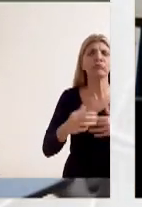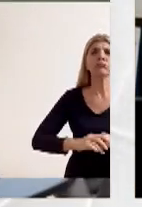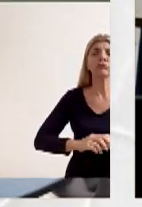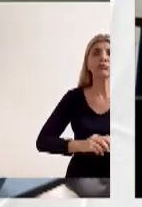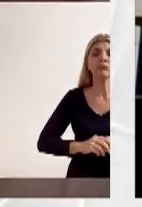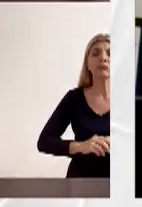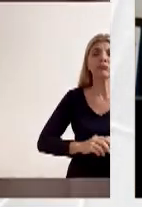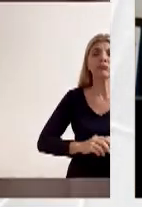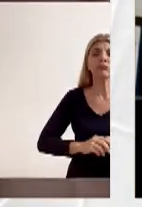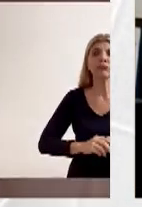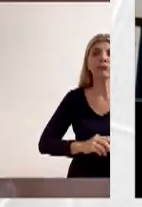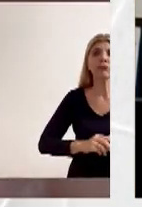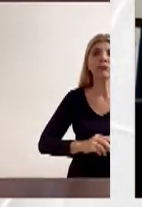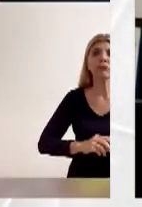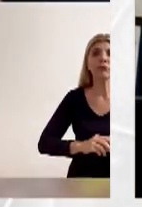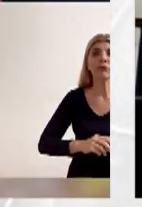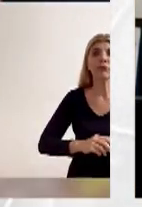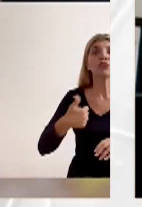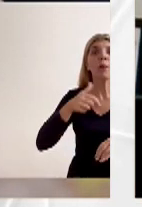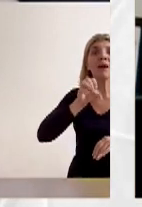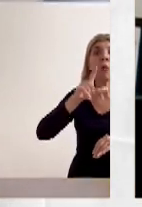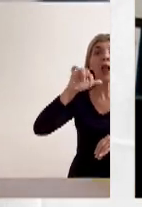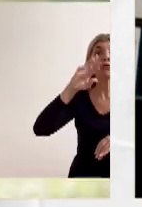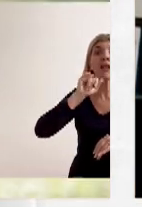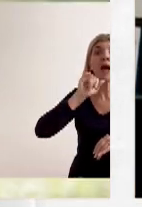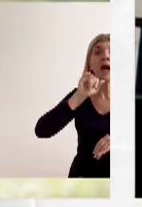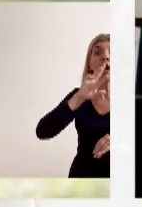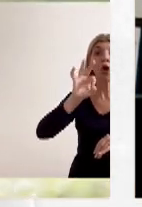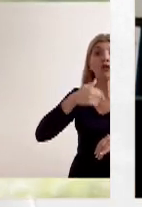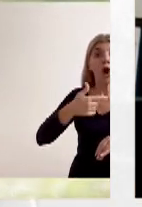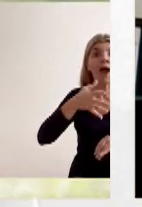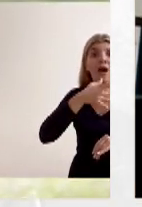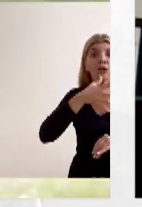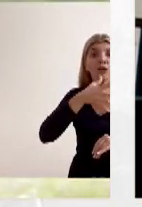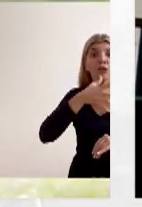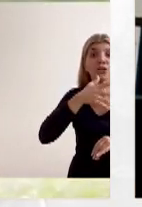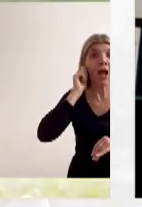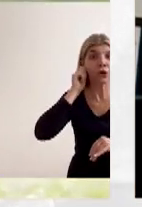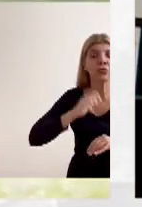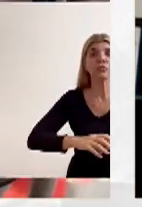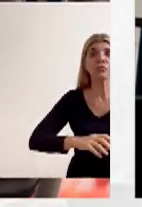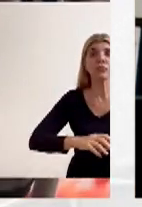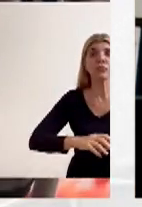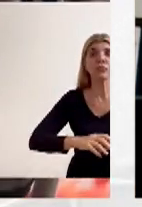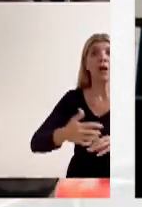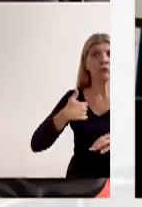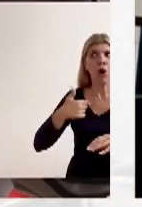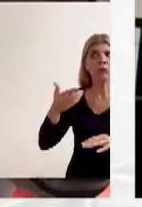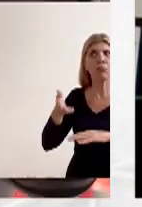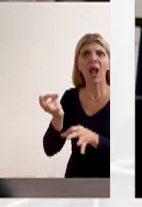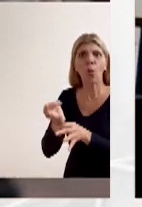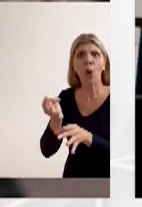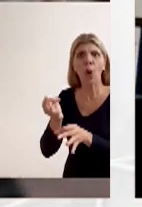todos. Nosotros somos una parte, hacemos algo que me siento orgulloso del trabajo que hacemos, pero también hay un montón de gente atrás,